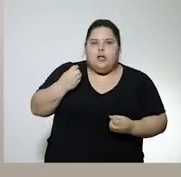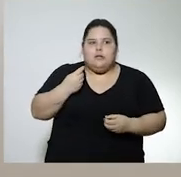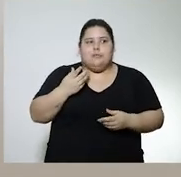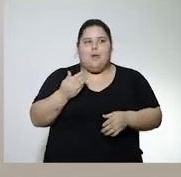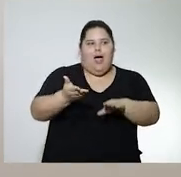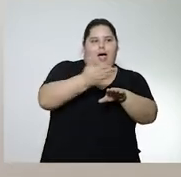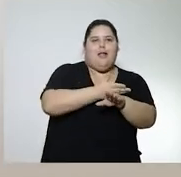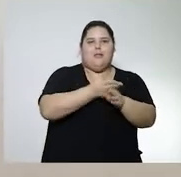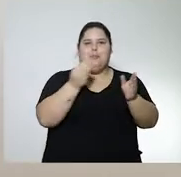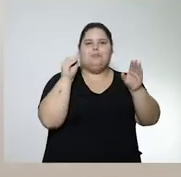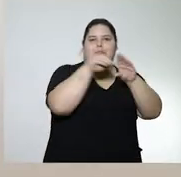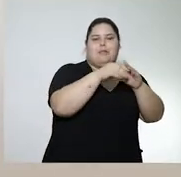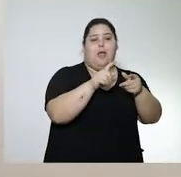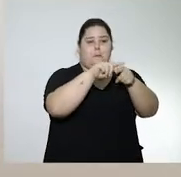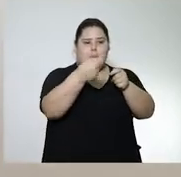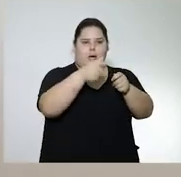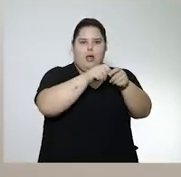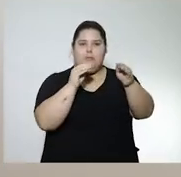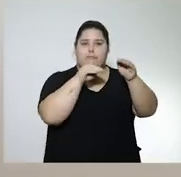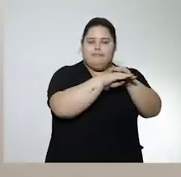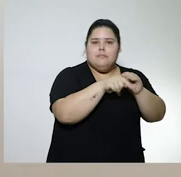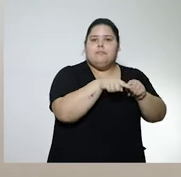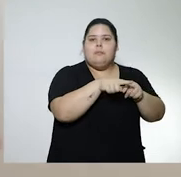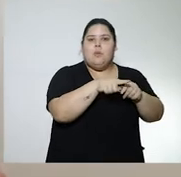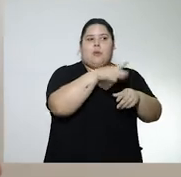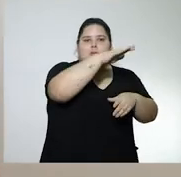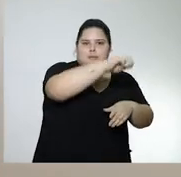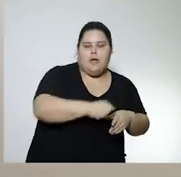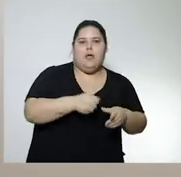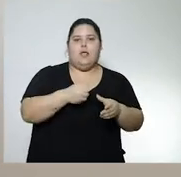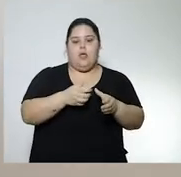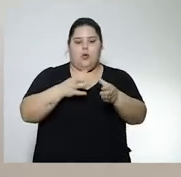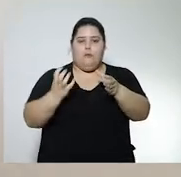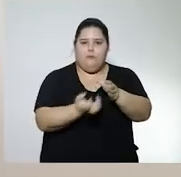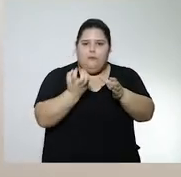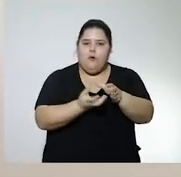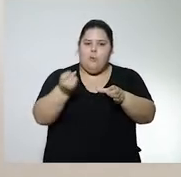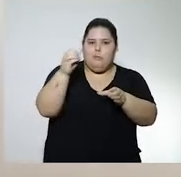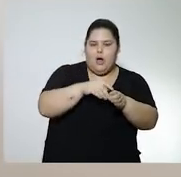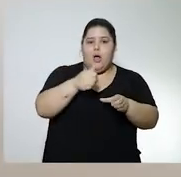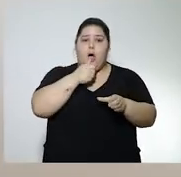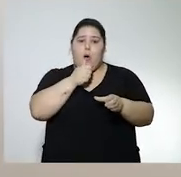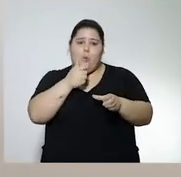unas bananas frisadas, me puedo hacer un batido.